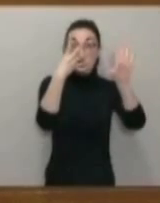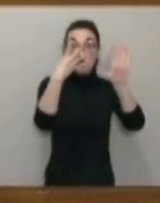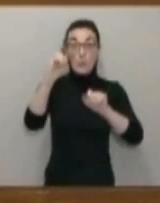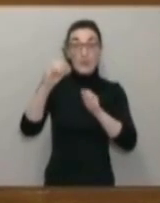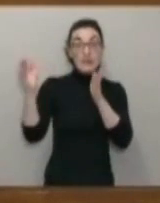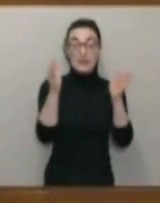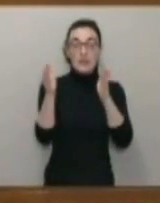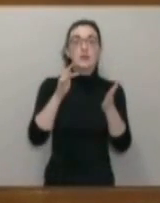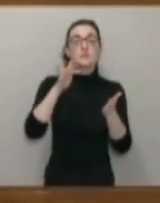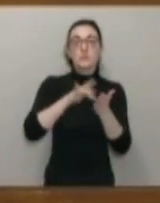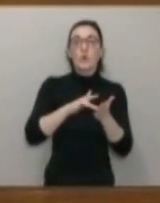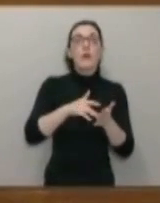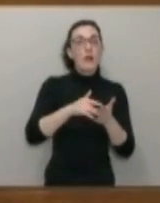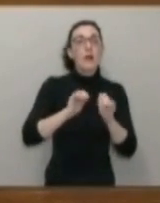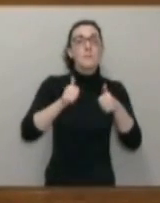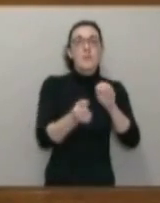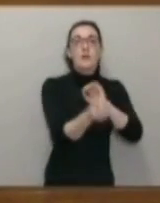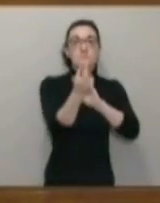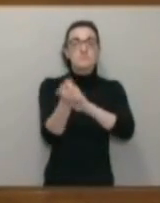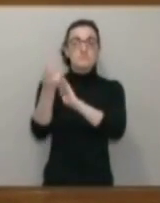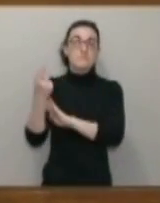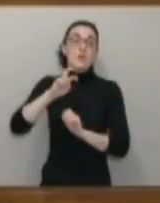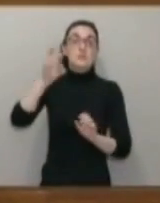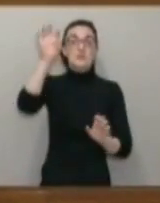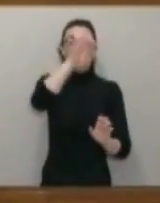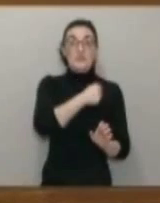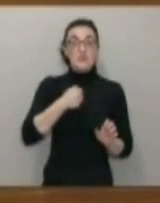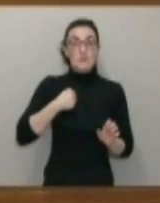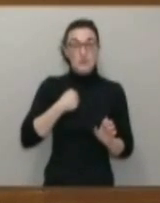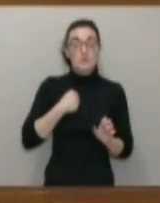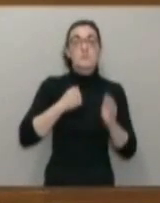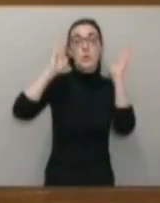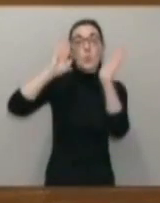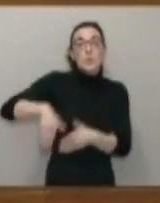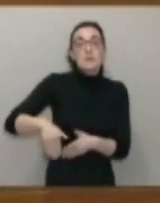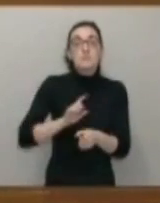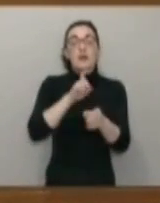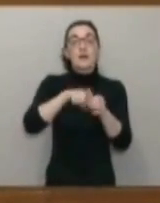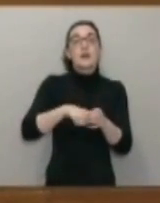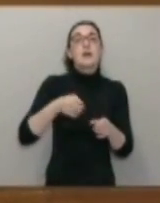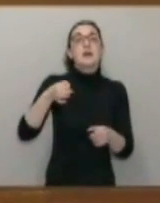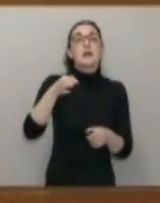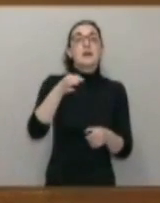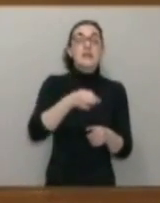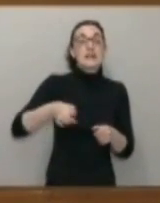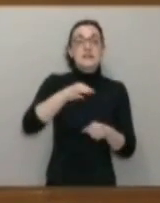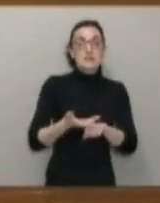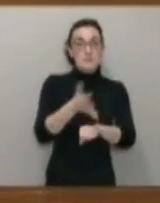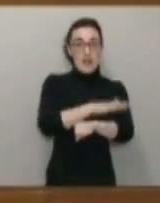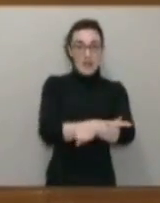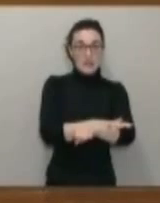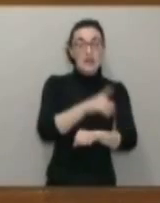producirá una generalización de esta figura institucional en el resto de las comunidades autónomas, siendo la última el de las Islas Baleares en el